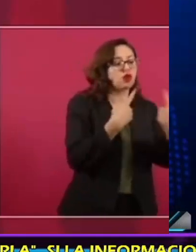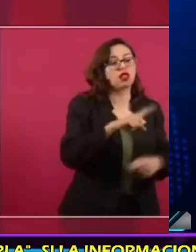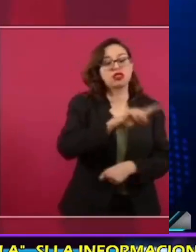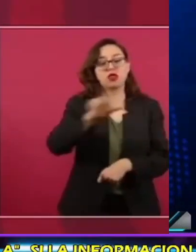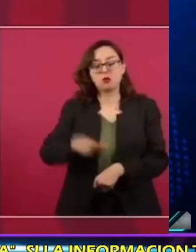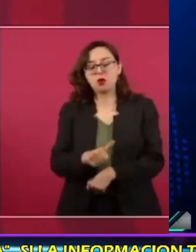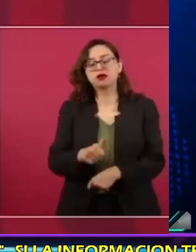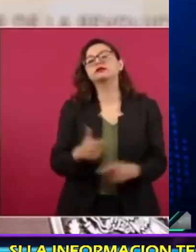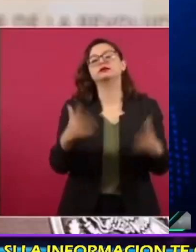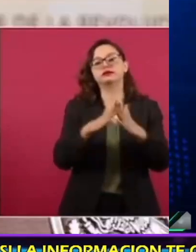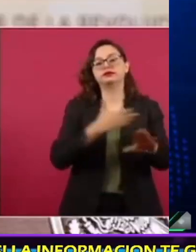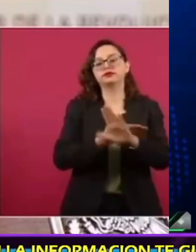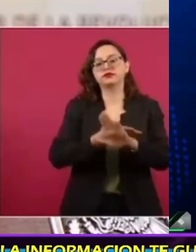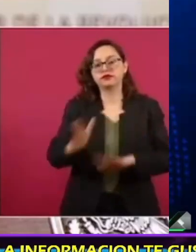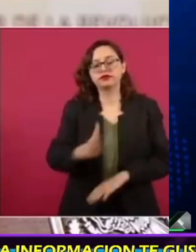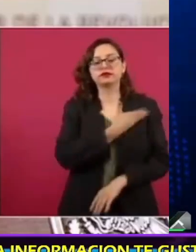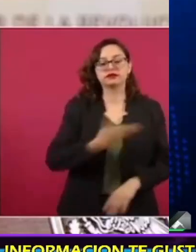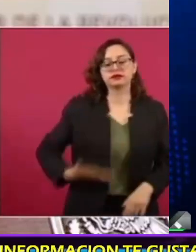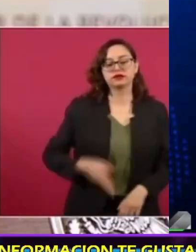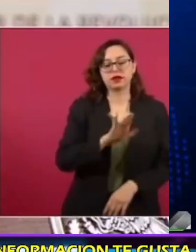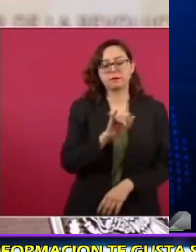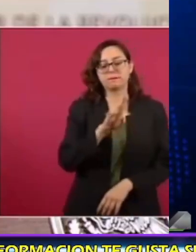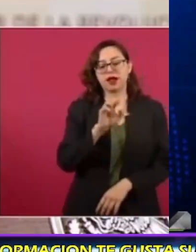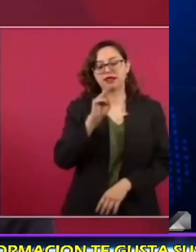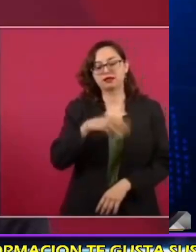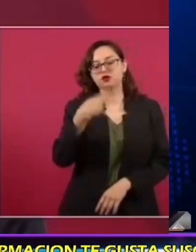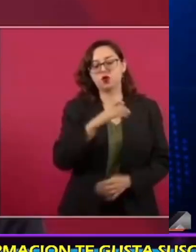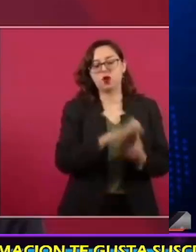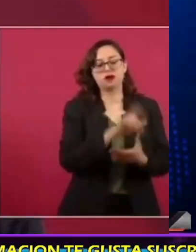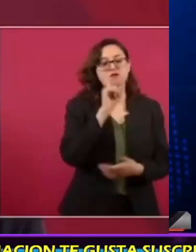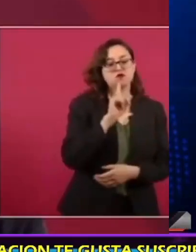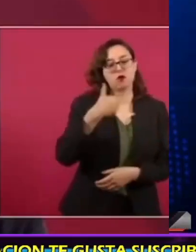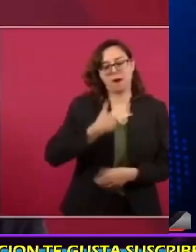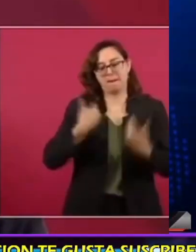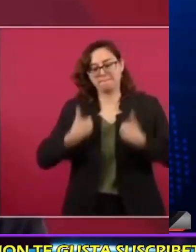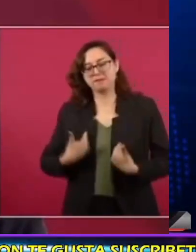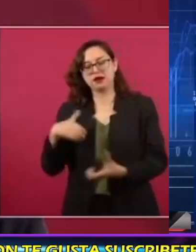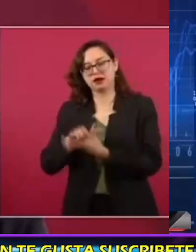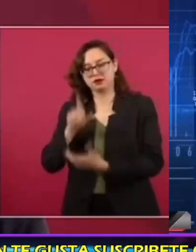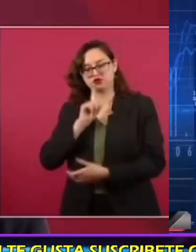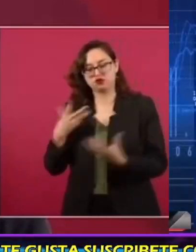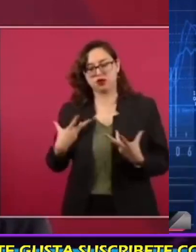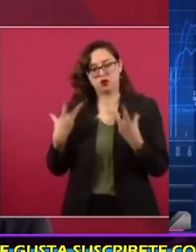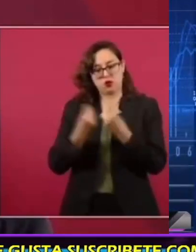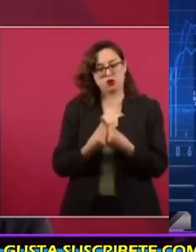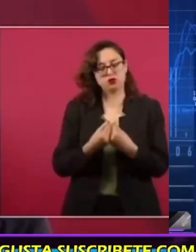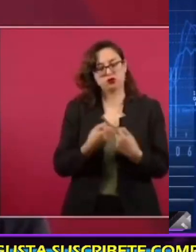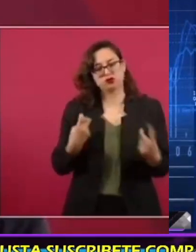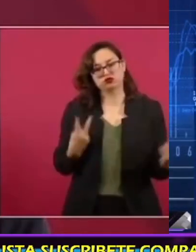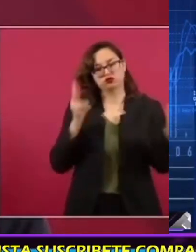nos encontramos con el presidente Biden, con su esposa, me acompaña Beatriz.